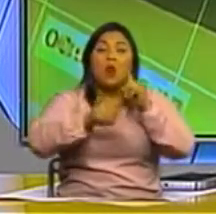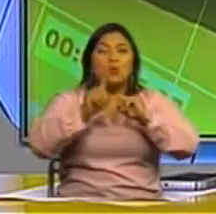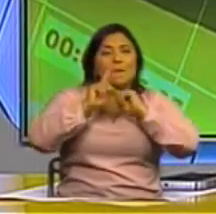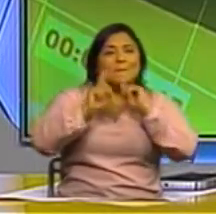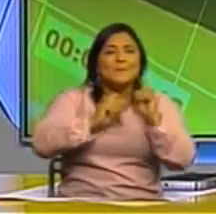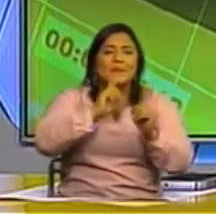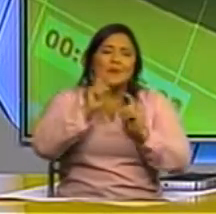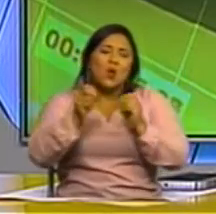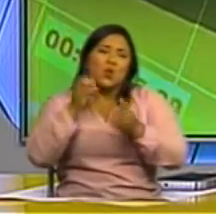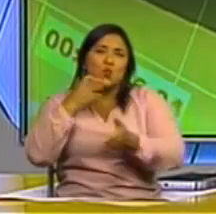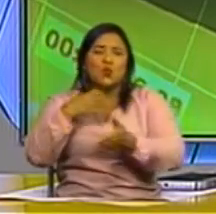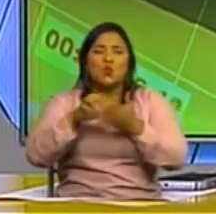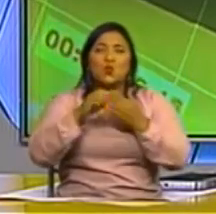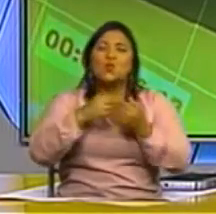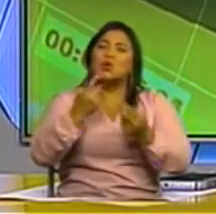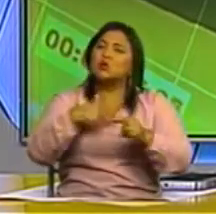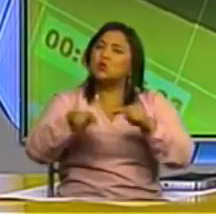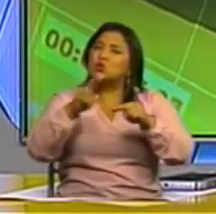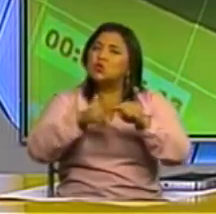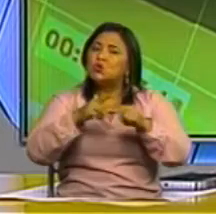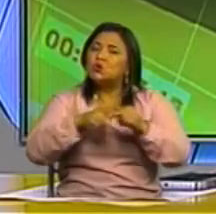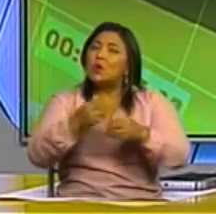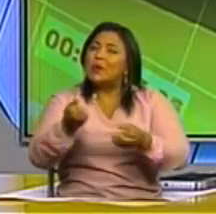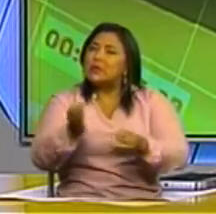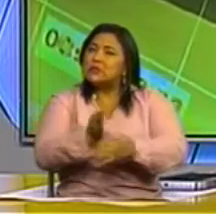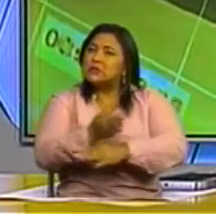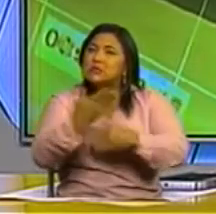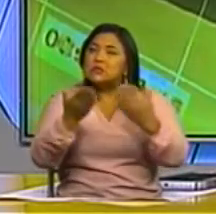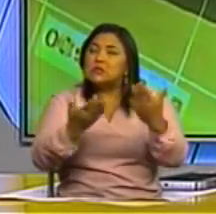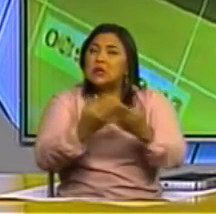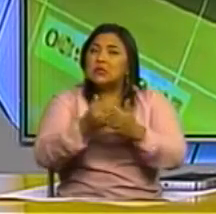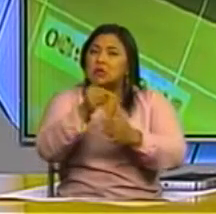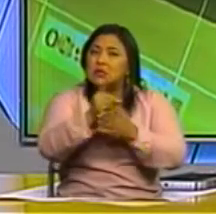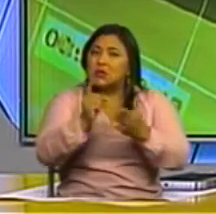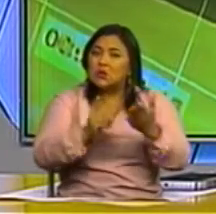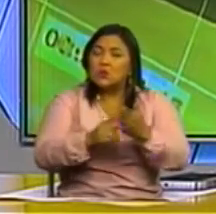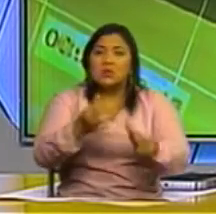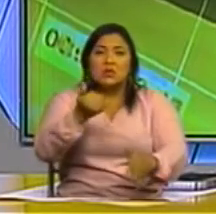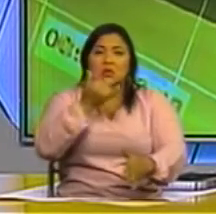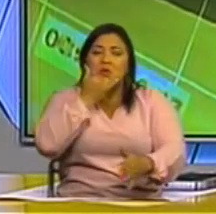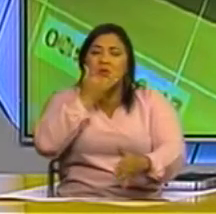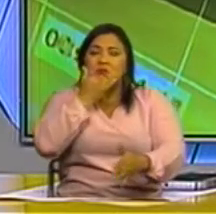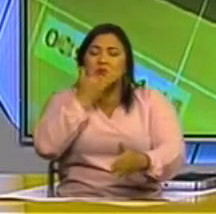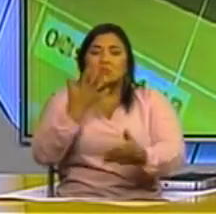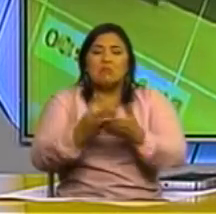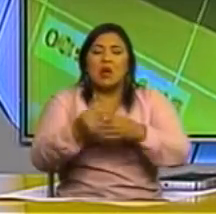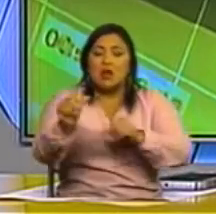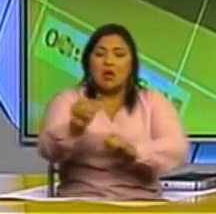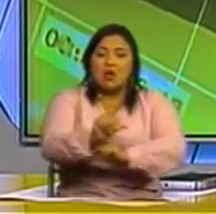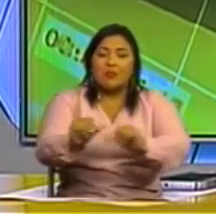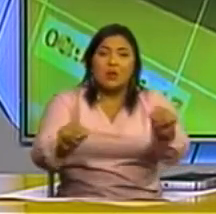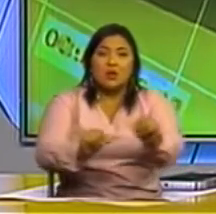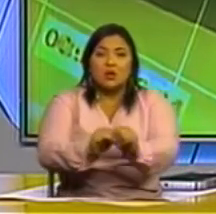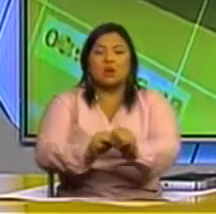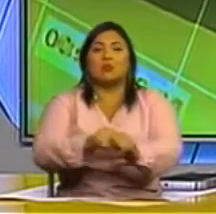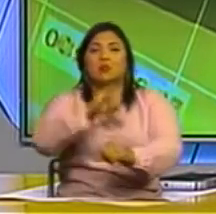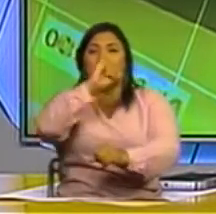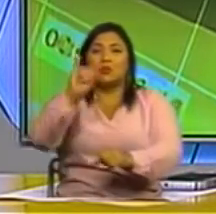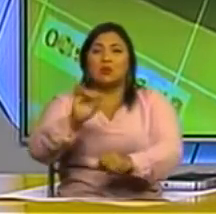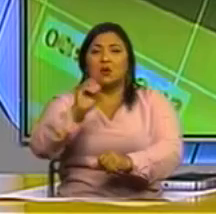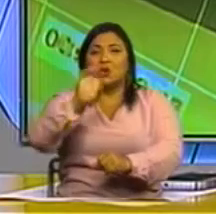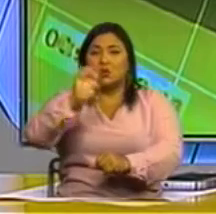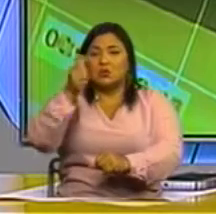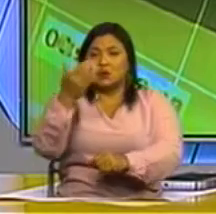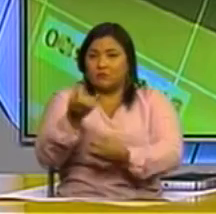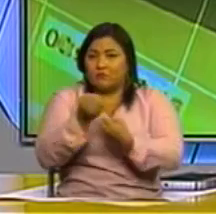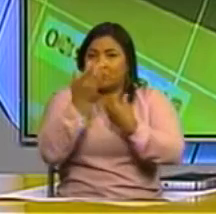cuestionamientos referentes a sus acciones y supuestas denuncias de malos manejos administrativos. José Ignacio Arévalo nos tiene un